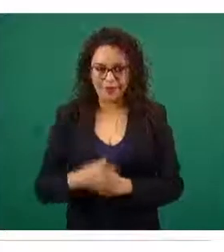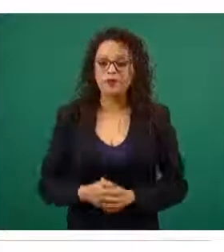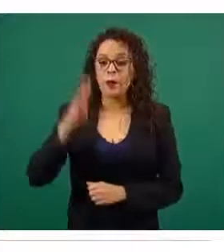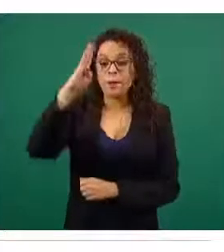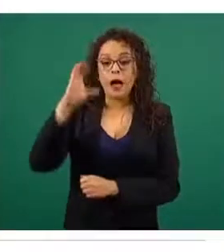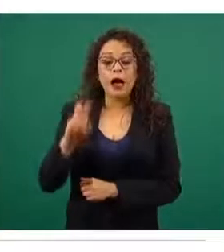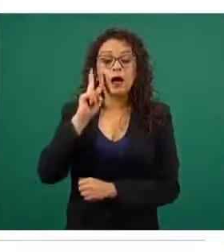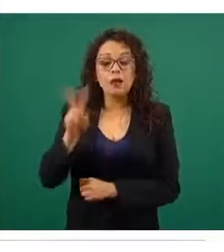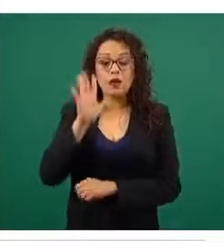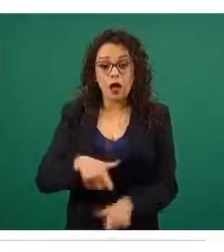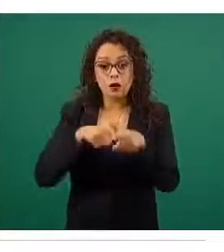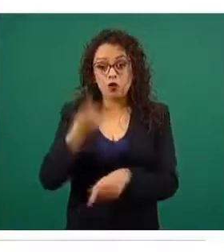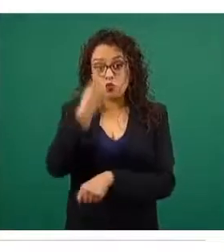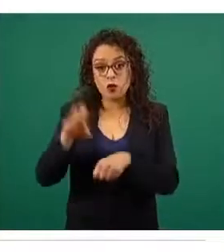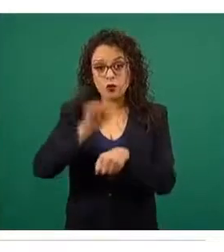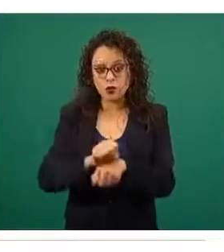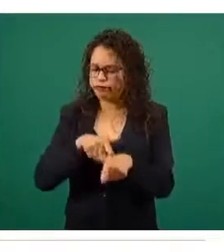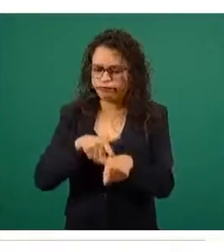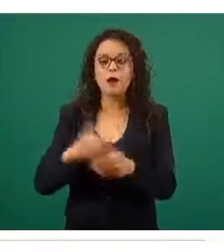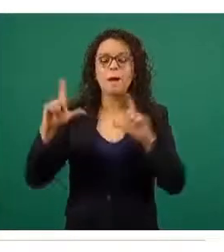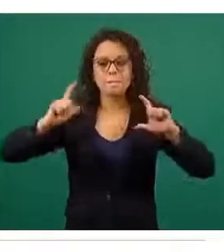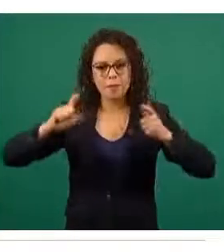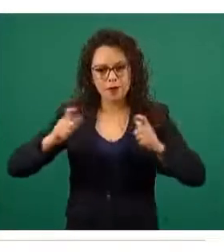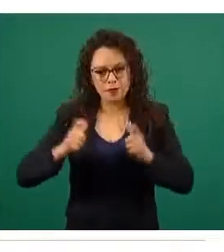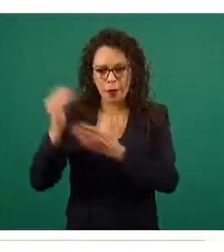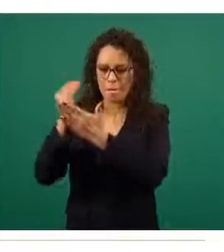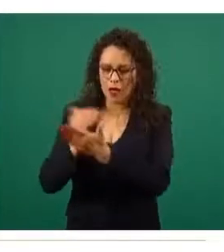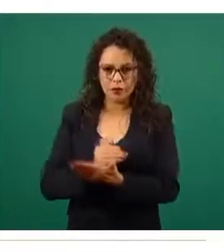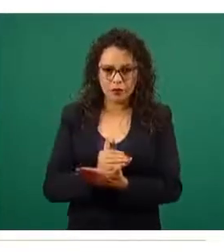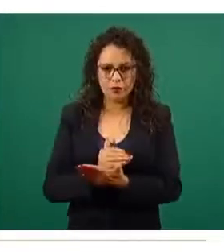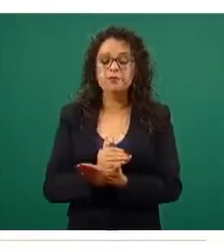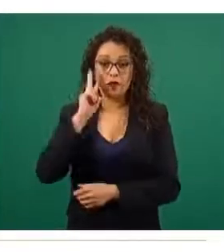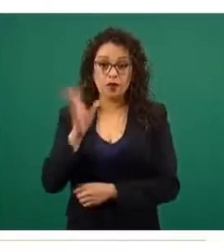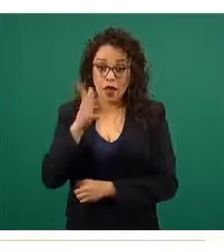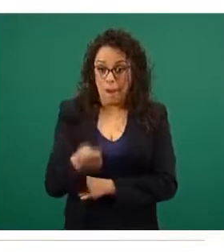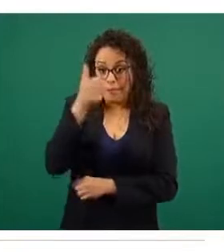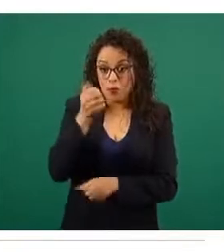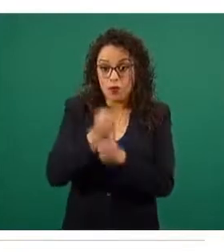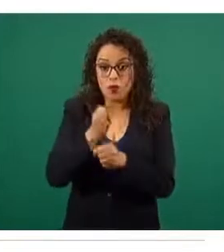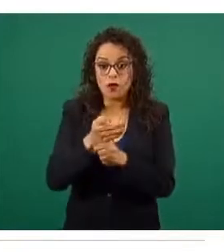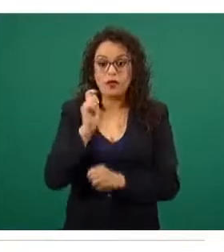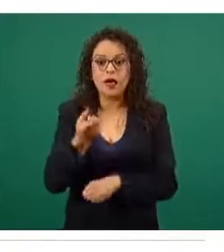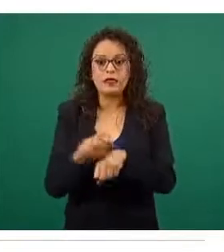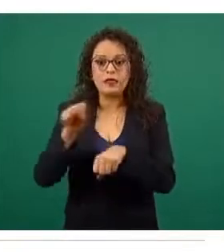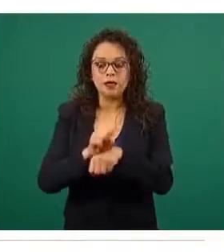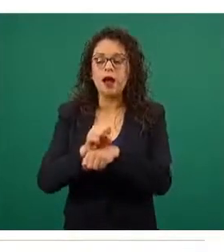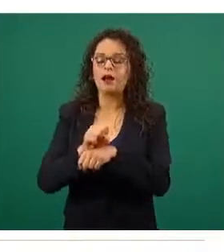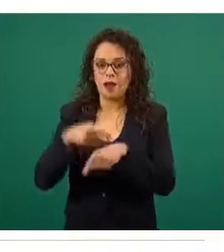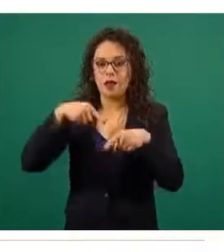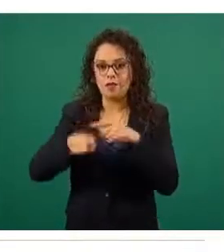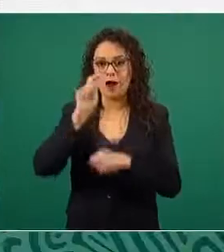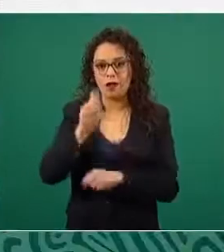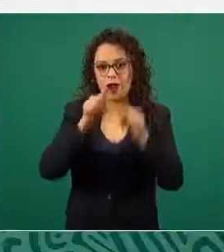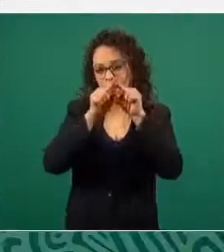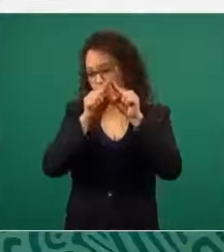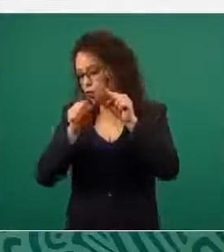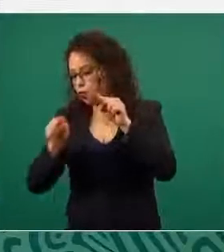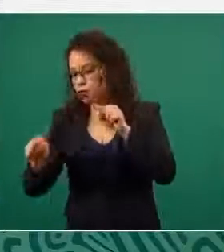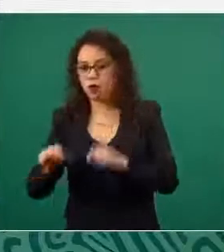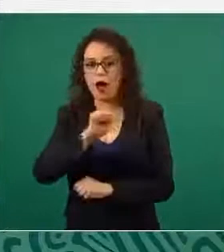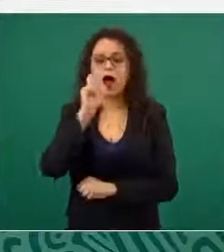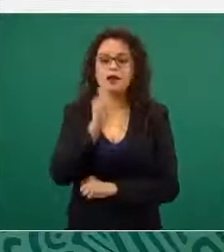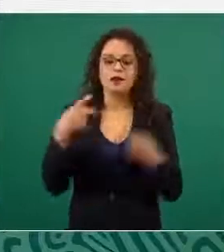también vemos ya 2 semanas consecutivas de descenso muy importantes en la tendencia de los casos y vemos ya la primera tendencia, semana de descenso en la tendencia de las defunciones. La